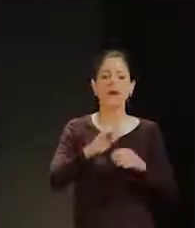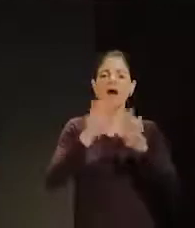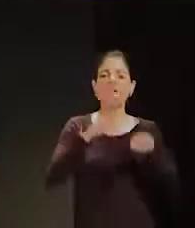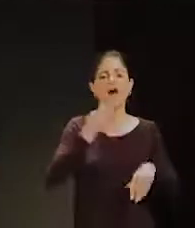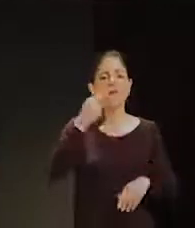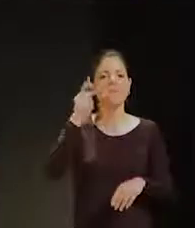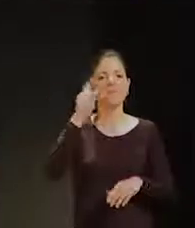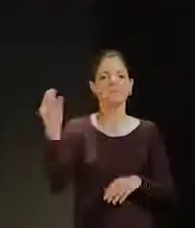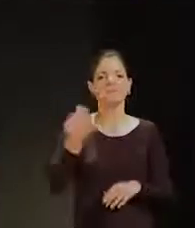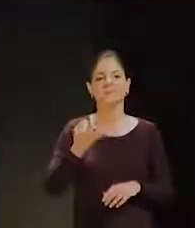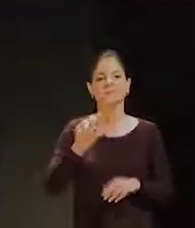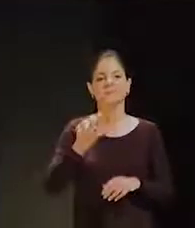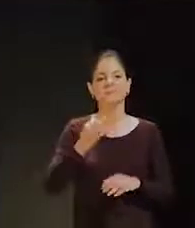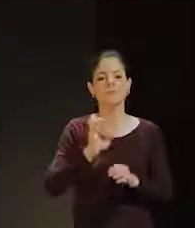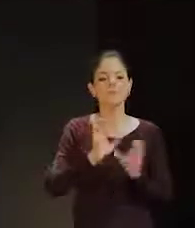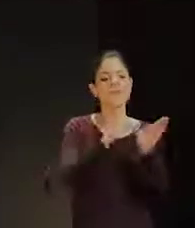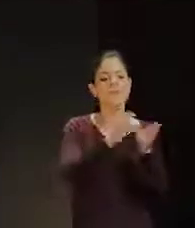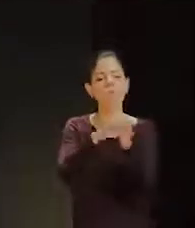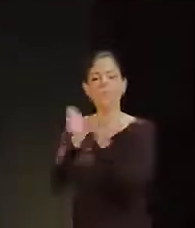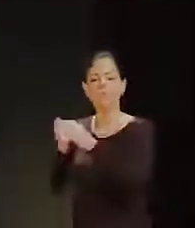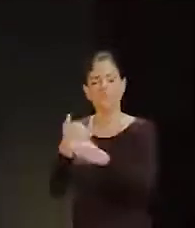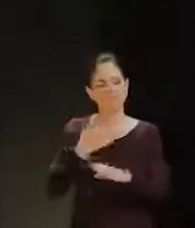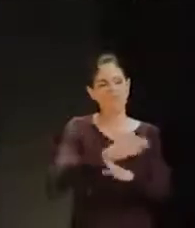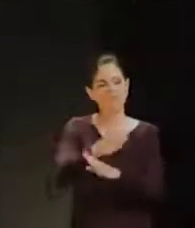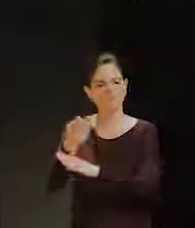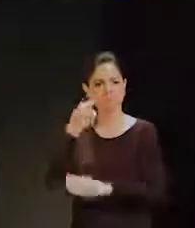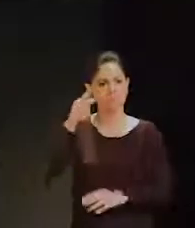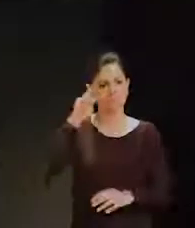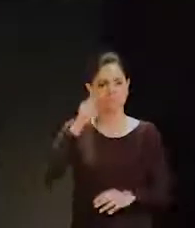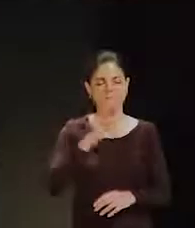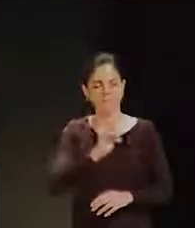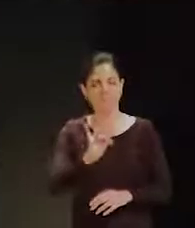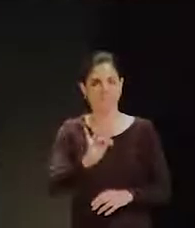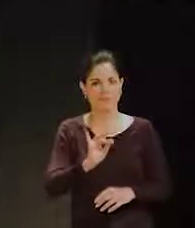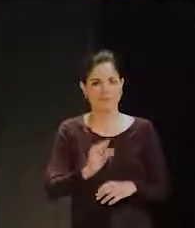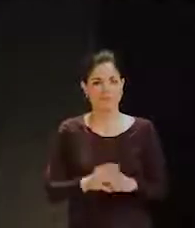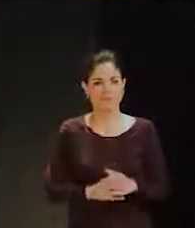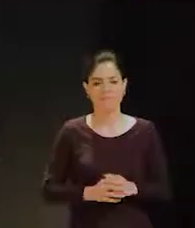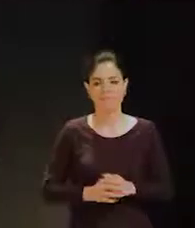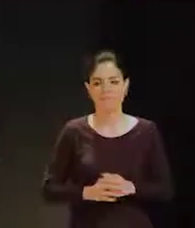la experiencia de ir pasando por compañías, que es lo que decías, sí. ¿No? Sí, no,